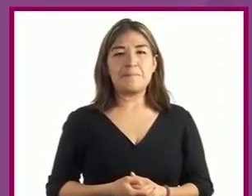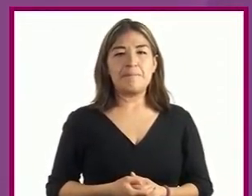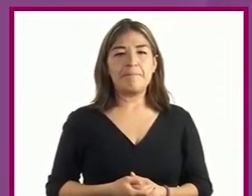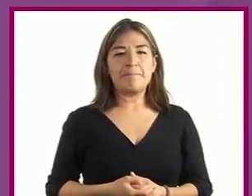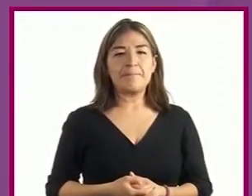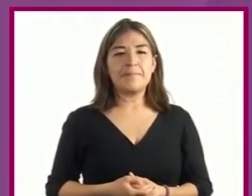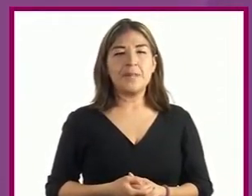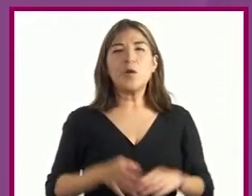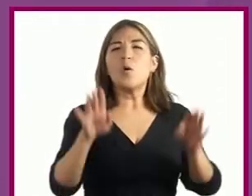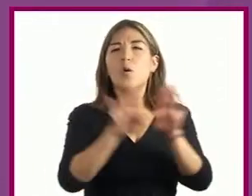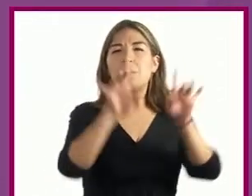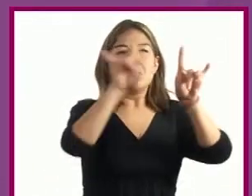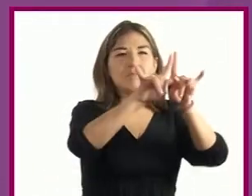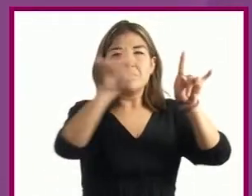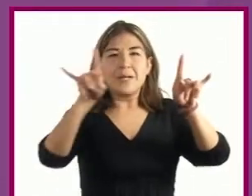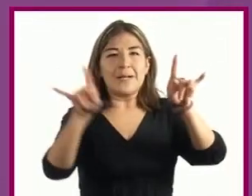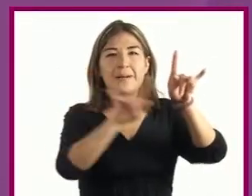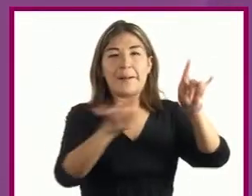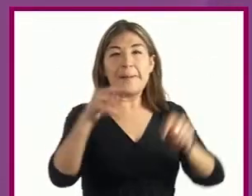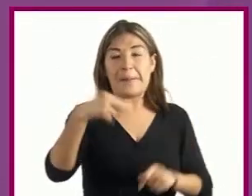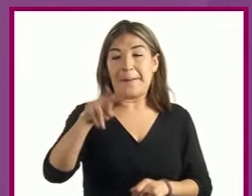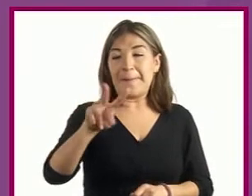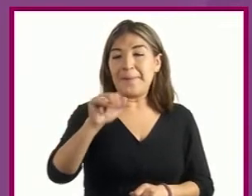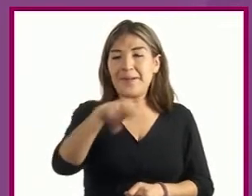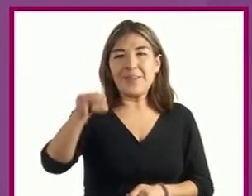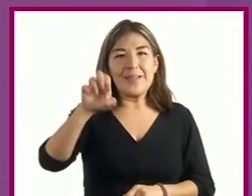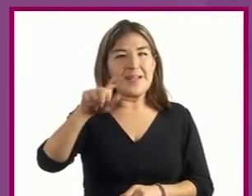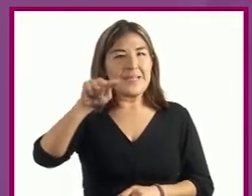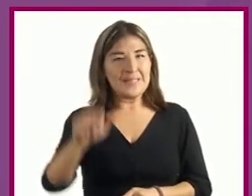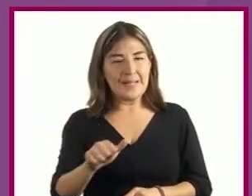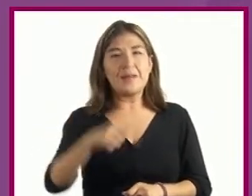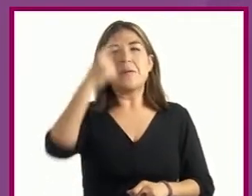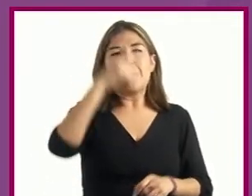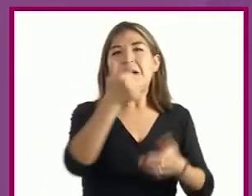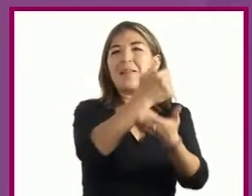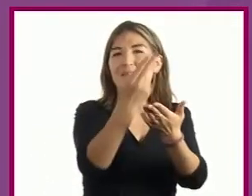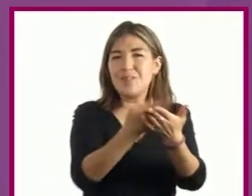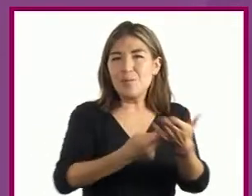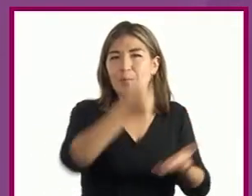El siguiente paso es dibujar las viñetas o espacios para cada dibujo.